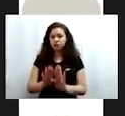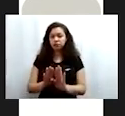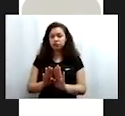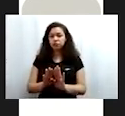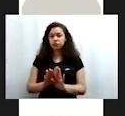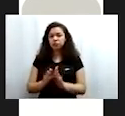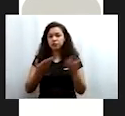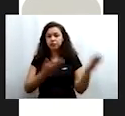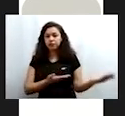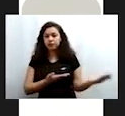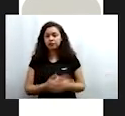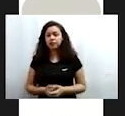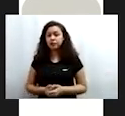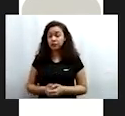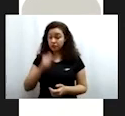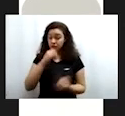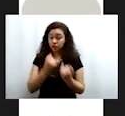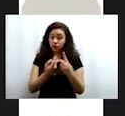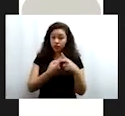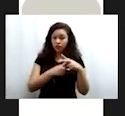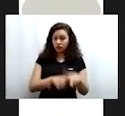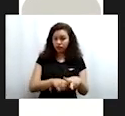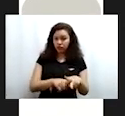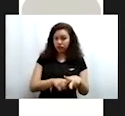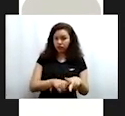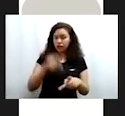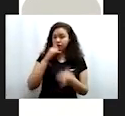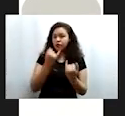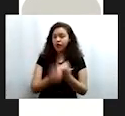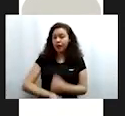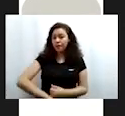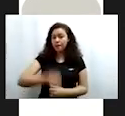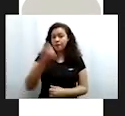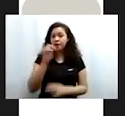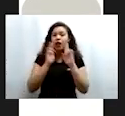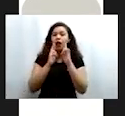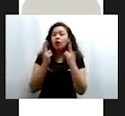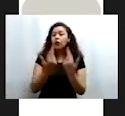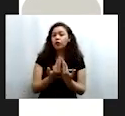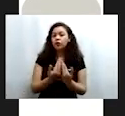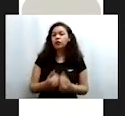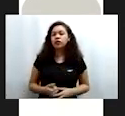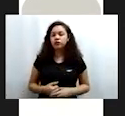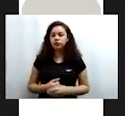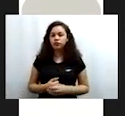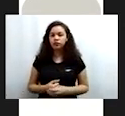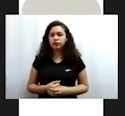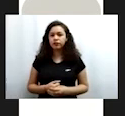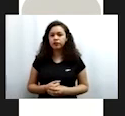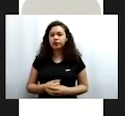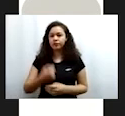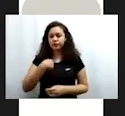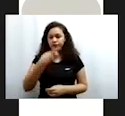siguiente. Así como inicié, así cierro esta primera sesión en donde les hago ver